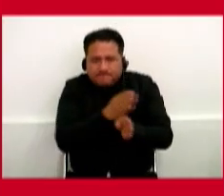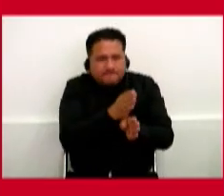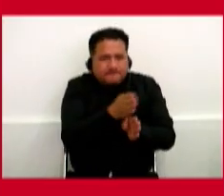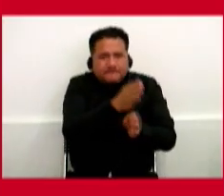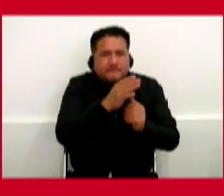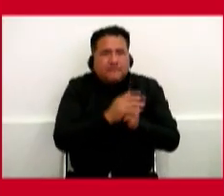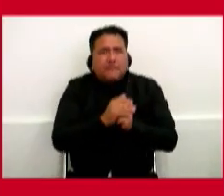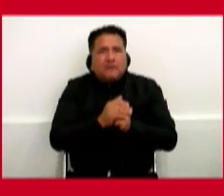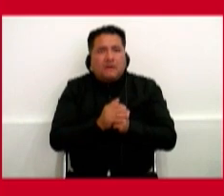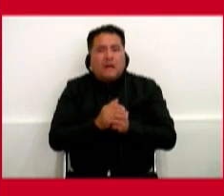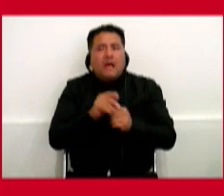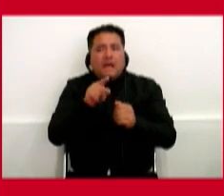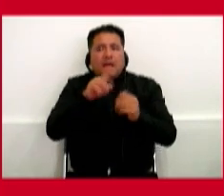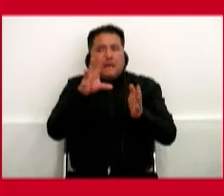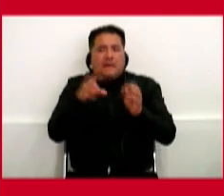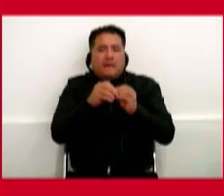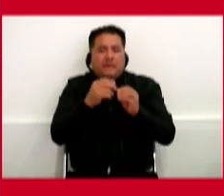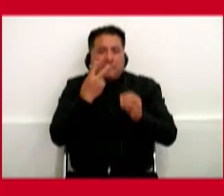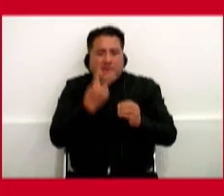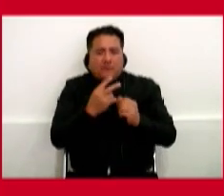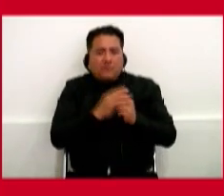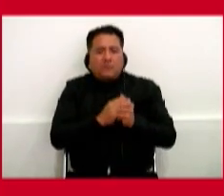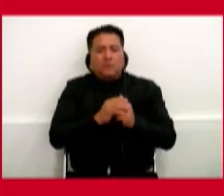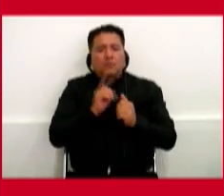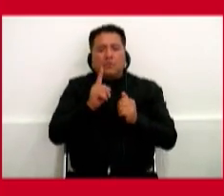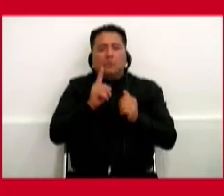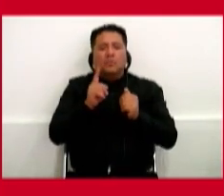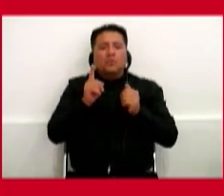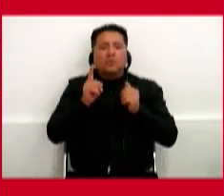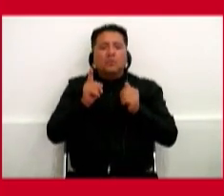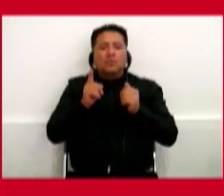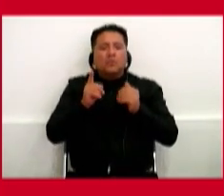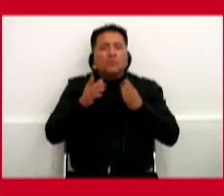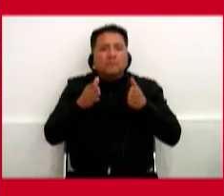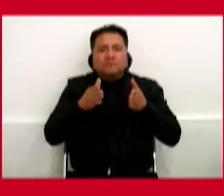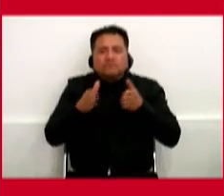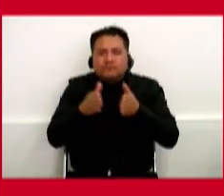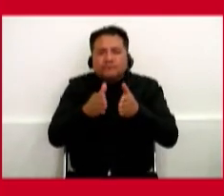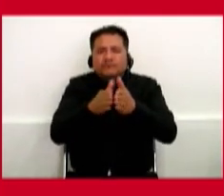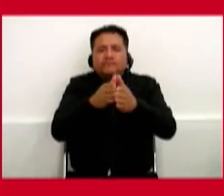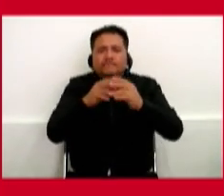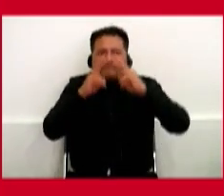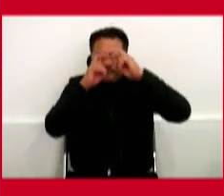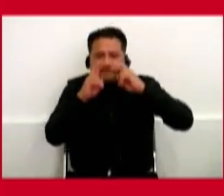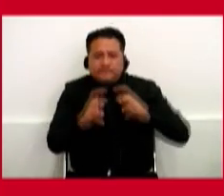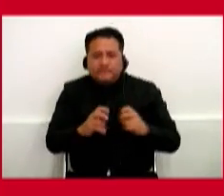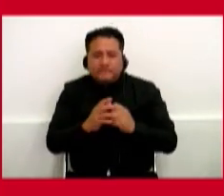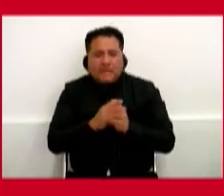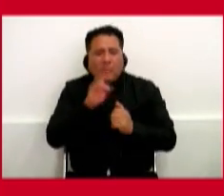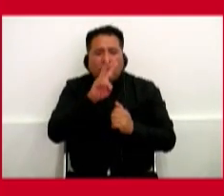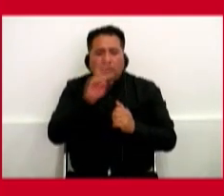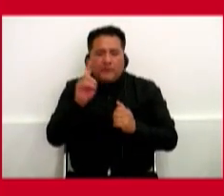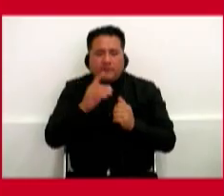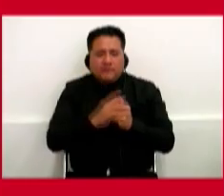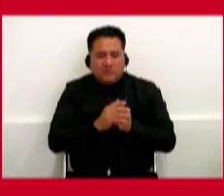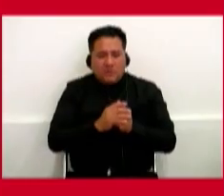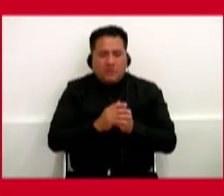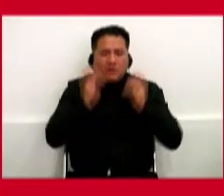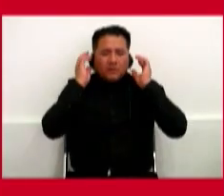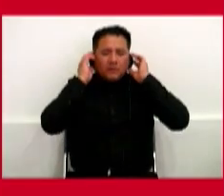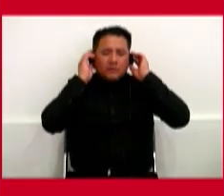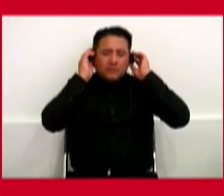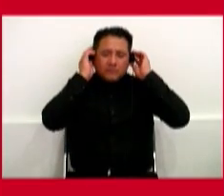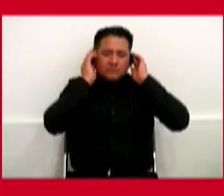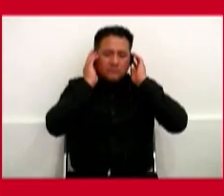aquí vemos un análisis en la primera figura, un análisis en 3D por medio de el método de equilibrio límite, ¿no? Que es una